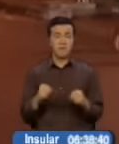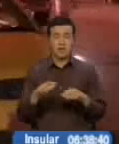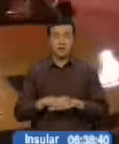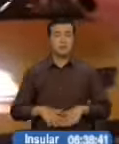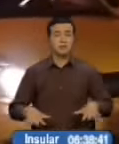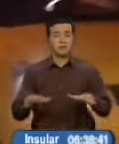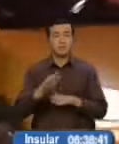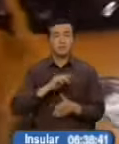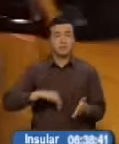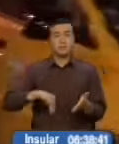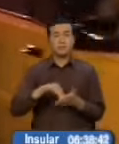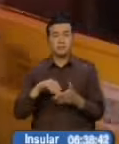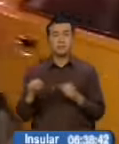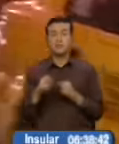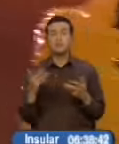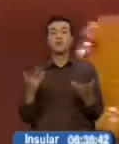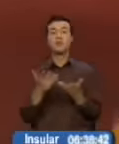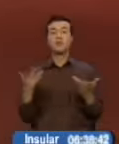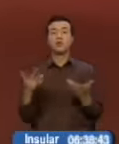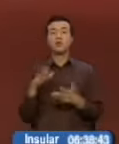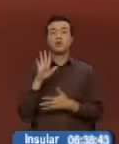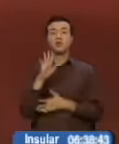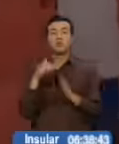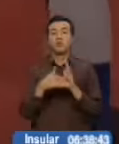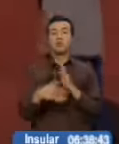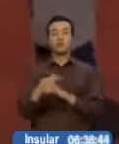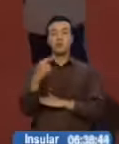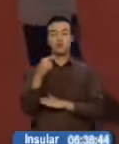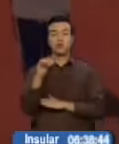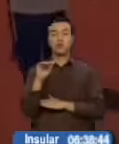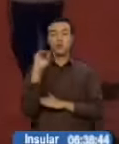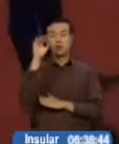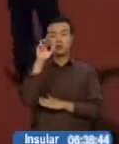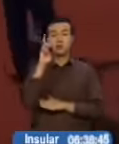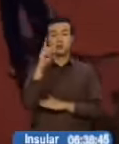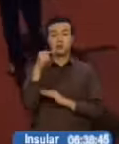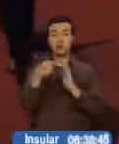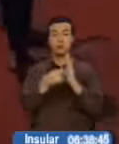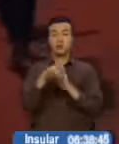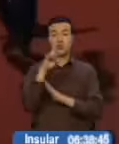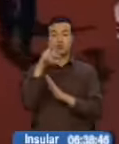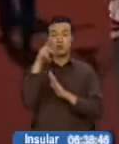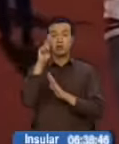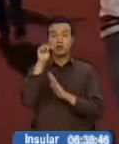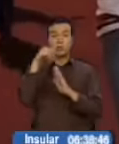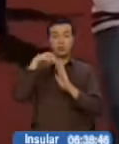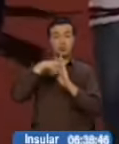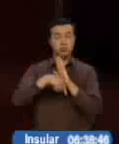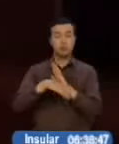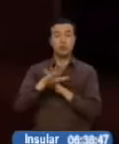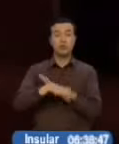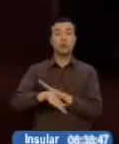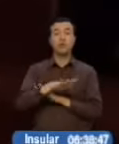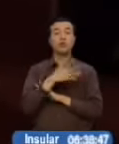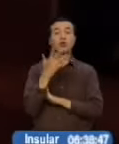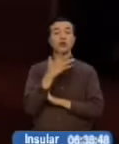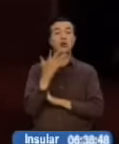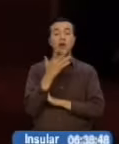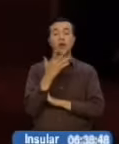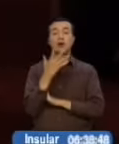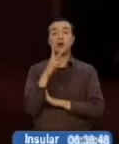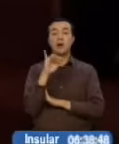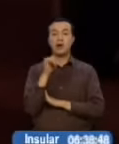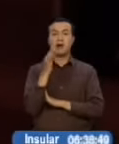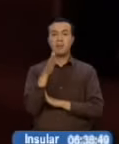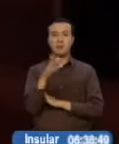Manabí. El epicentro del sismo de 5.3 y 6.8 kilómetros de profundidad fue Jaramijó. Y la gente